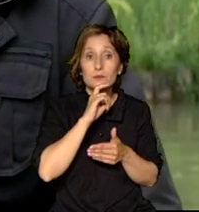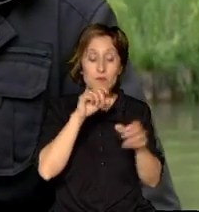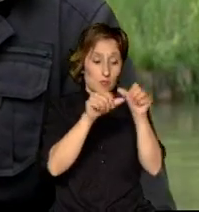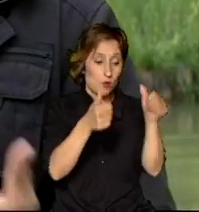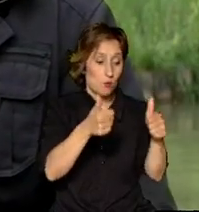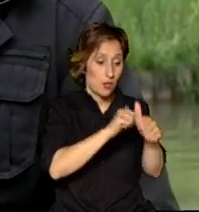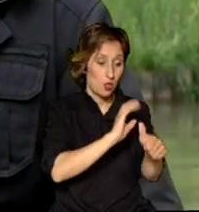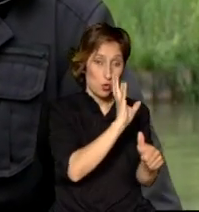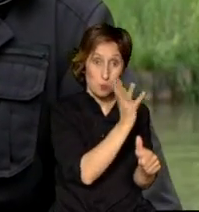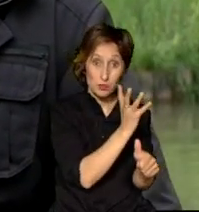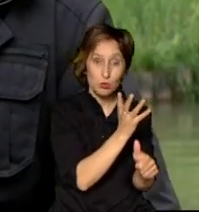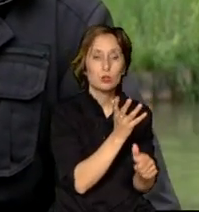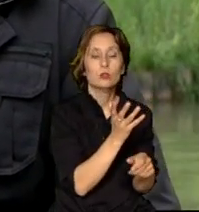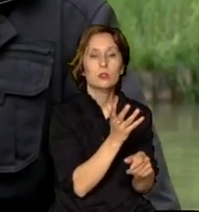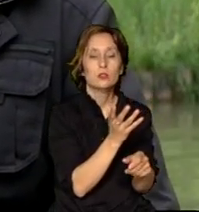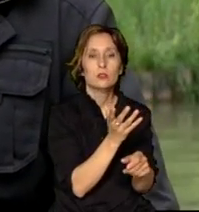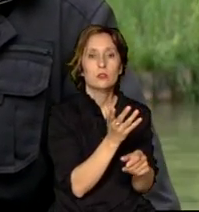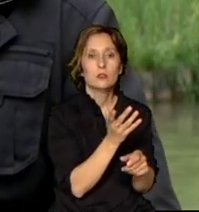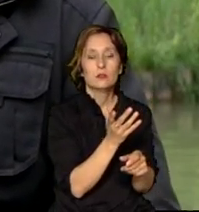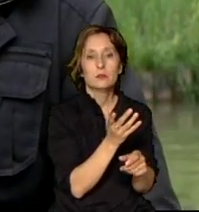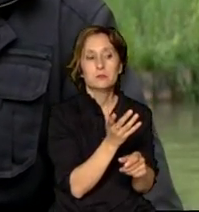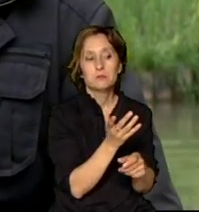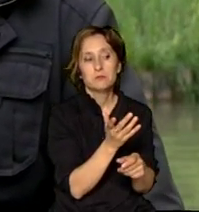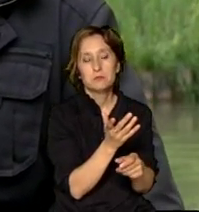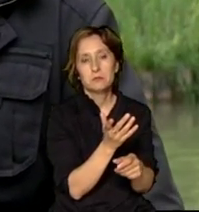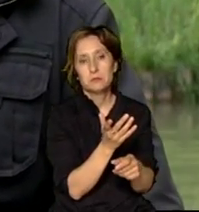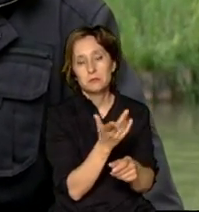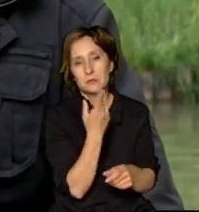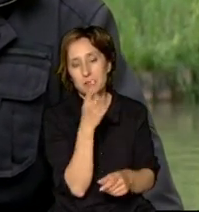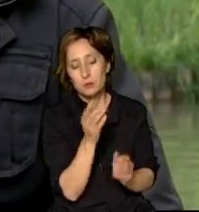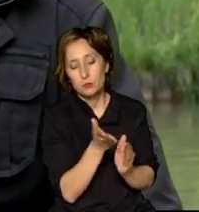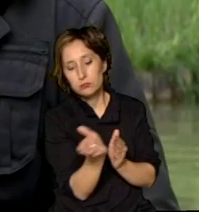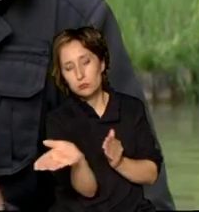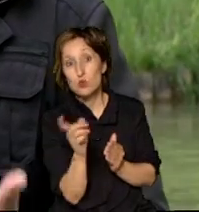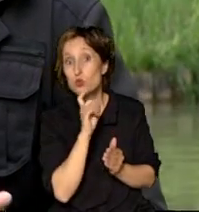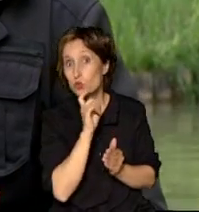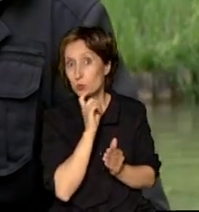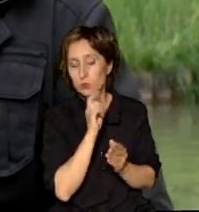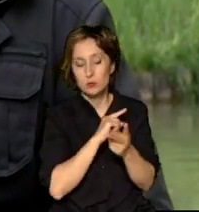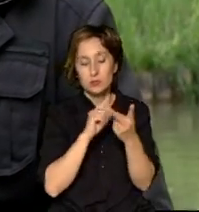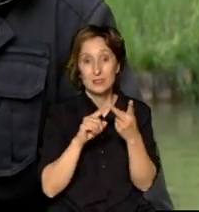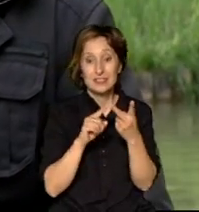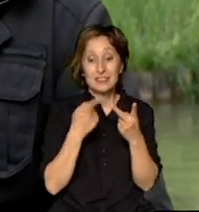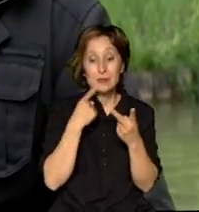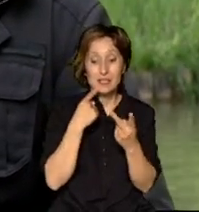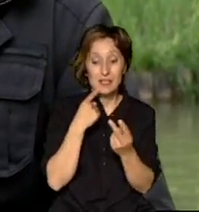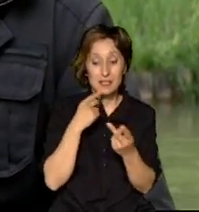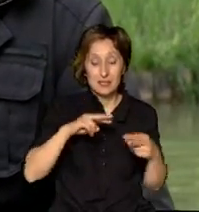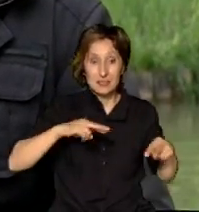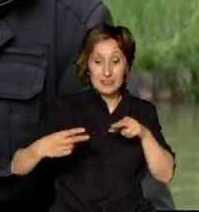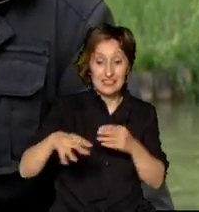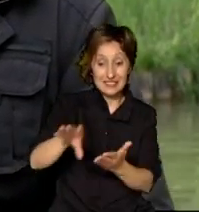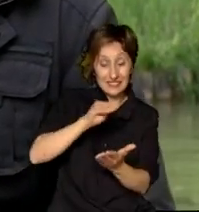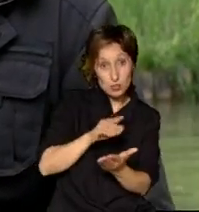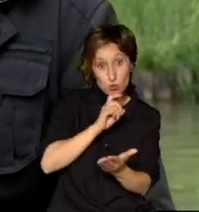modelos meteorológicos que dan una serie de salidas para las distintas variables, como después la interpretación que puede hacer un